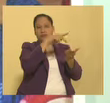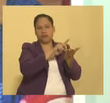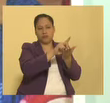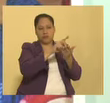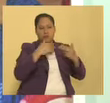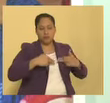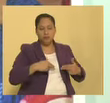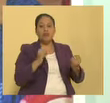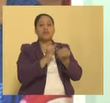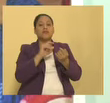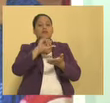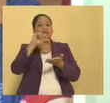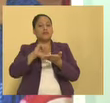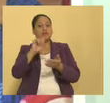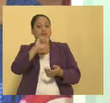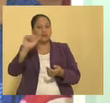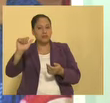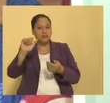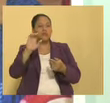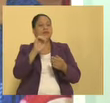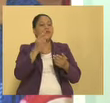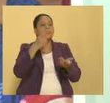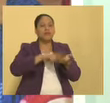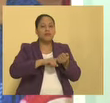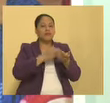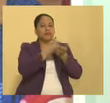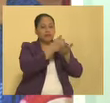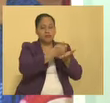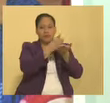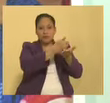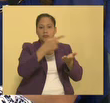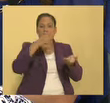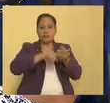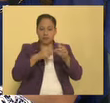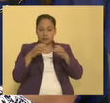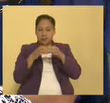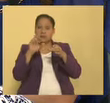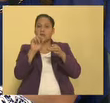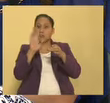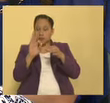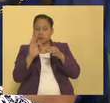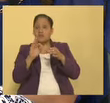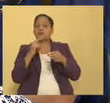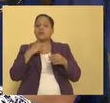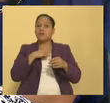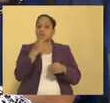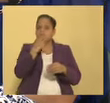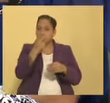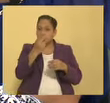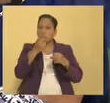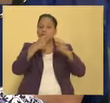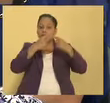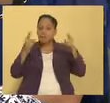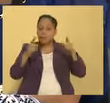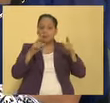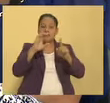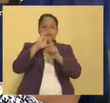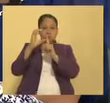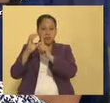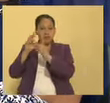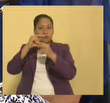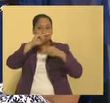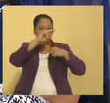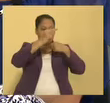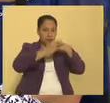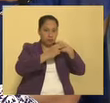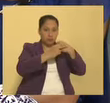demás establecimientos de asistencia social en el DF. Esto es muy importante, lo vuelvo a repetir, hay que distinguir entre la Comisión Nacional de